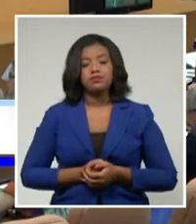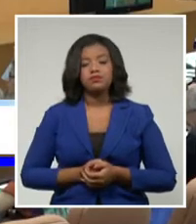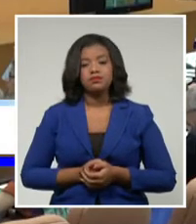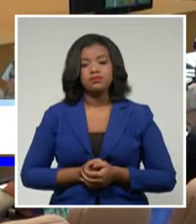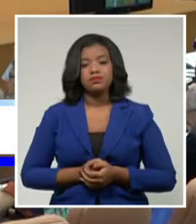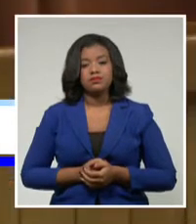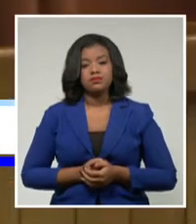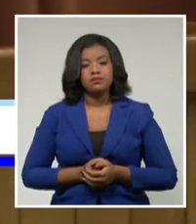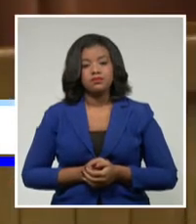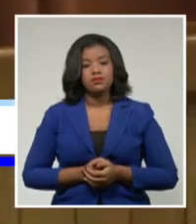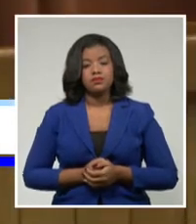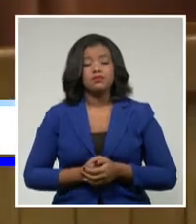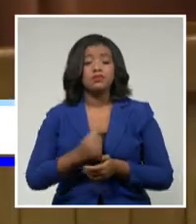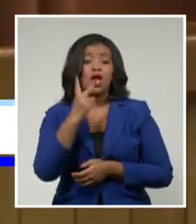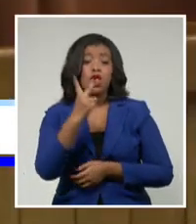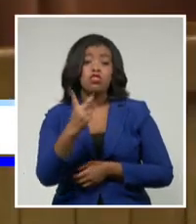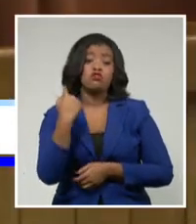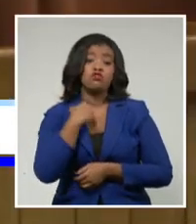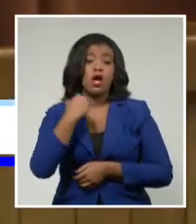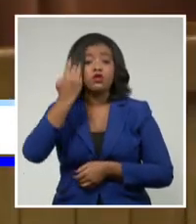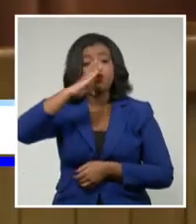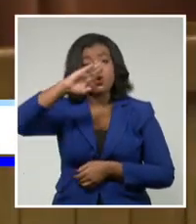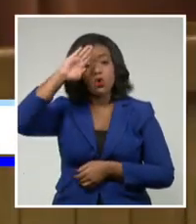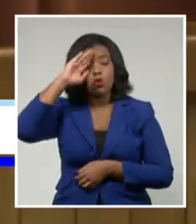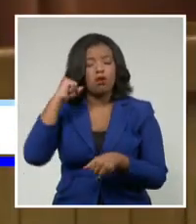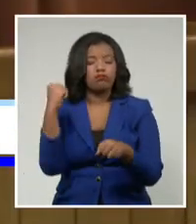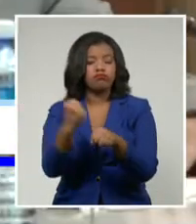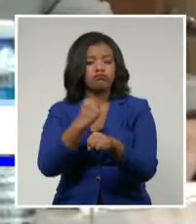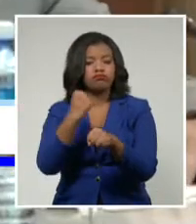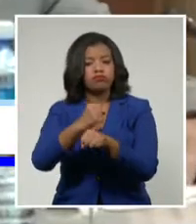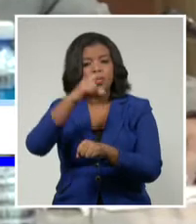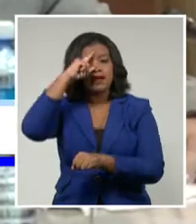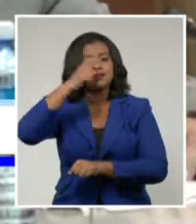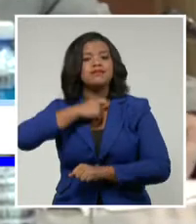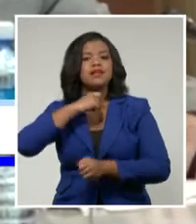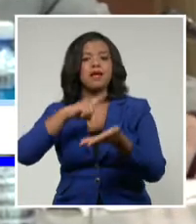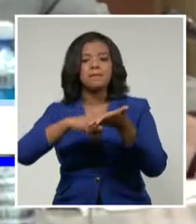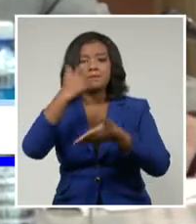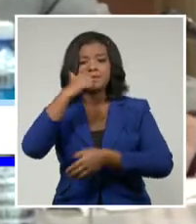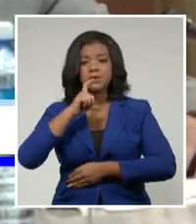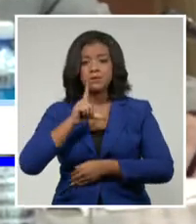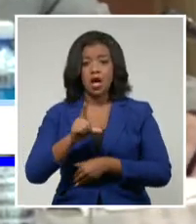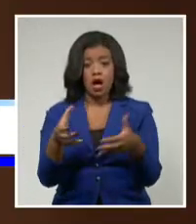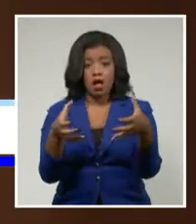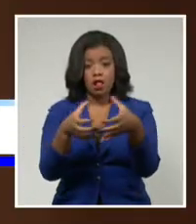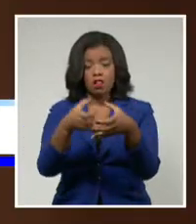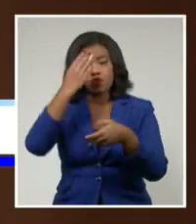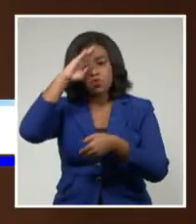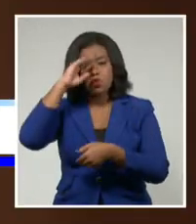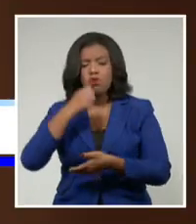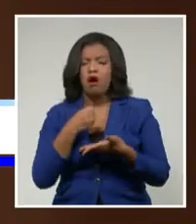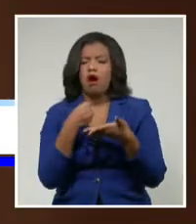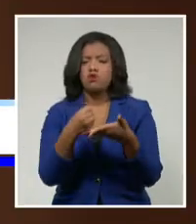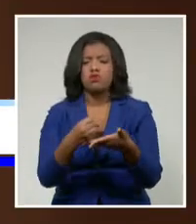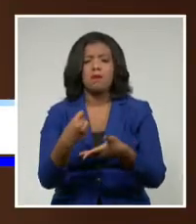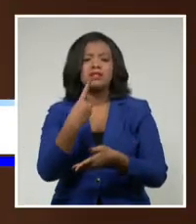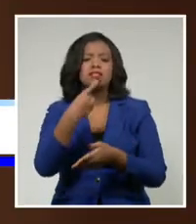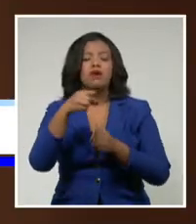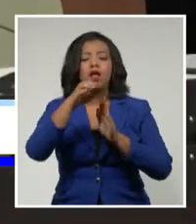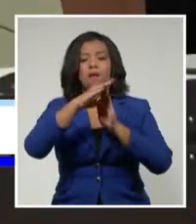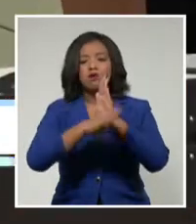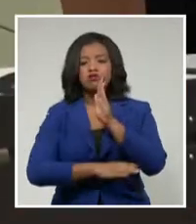Durante los dos años de presidencia pro tempore de la CEPAL, Cuba se honró de haber acompañado los principales procesos de la Agenda 2030